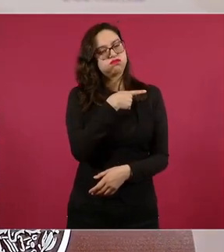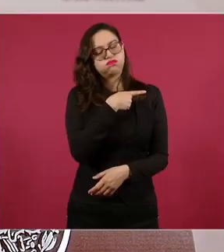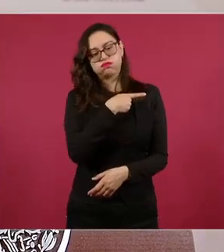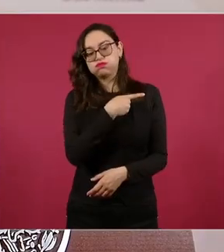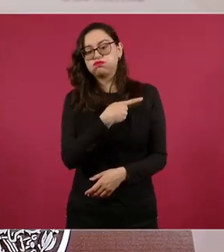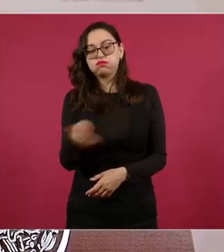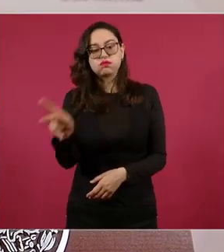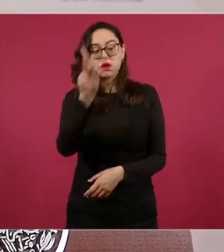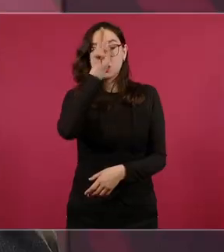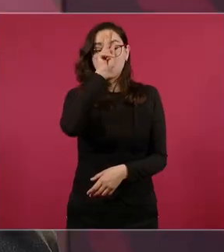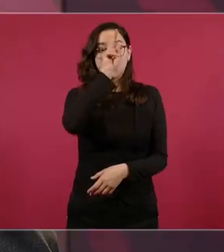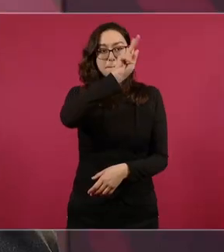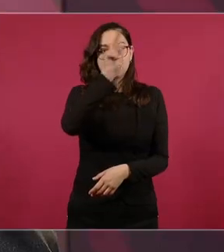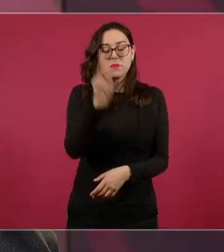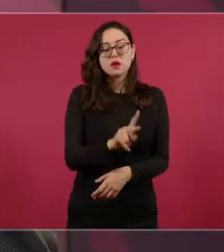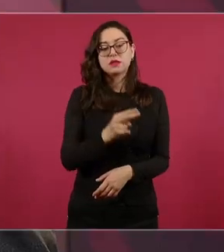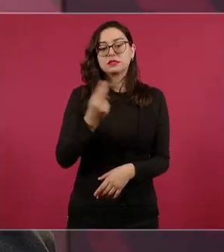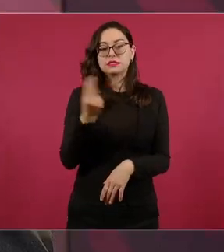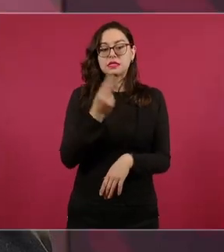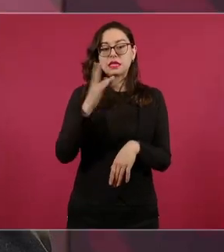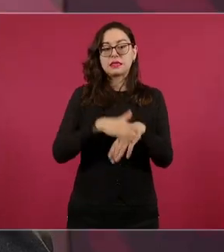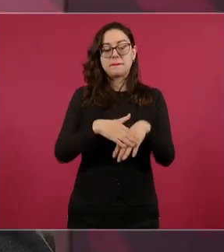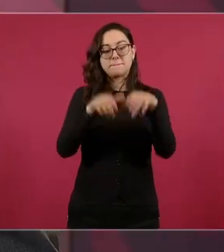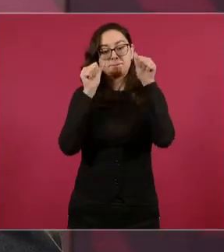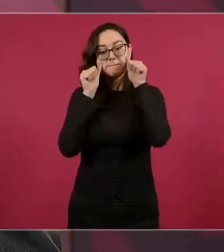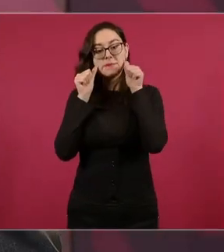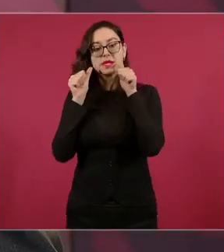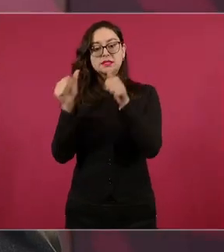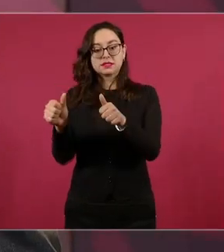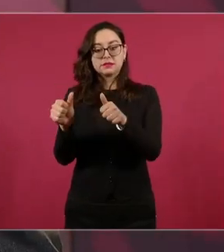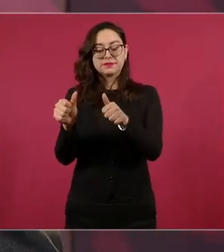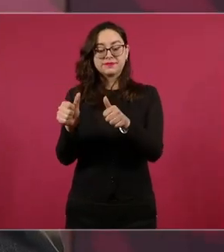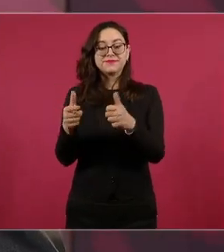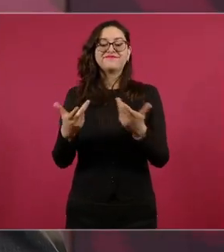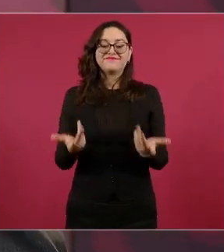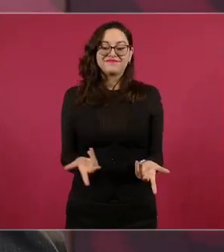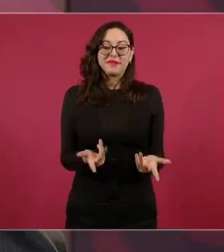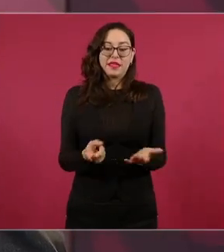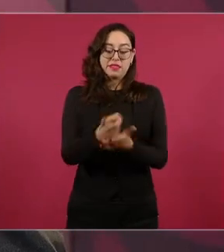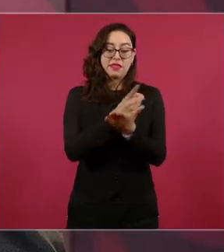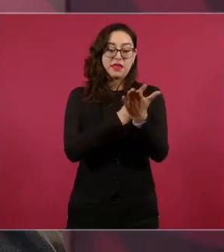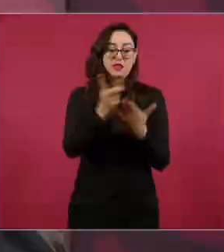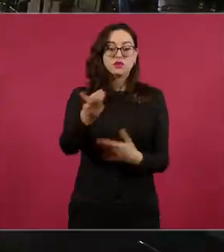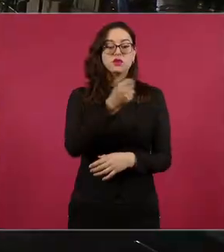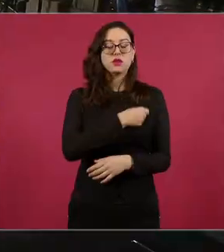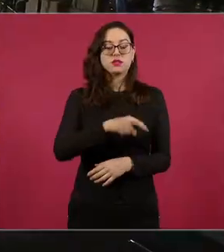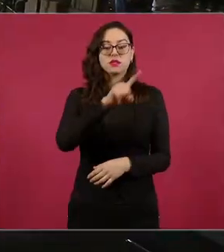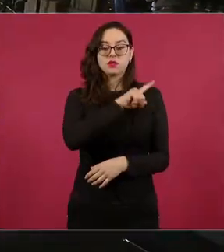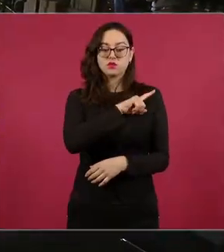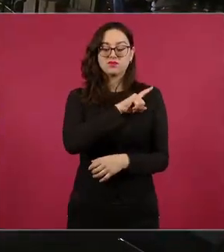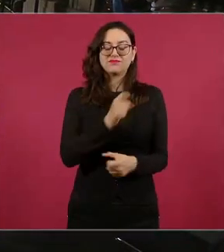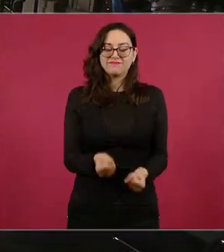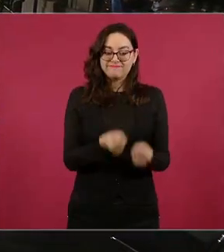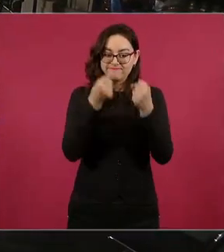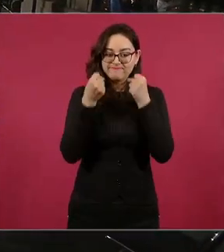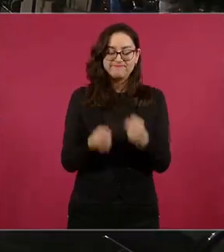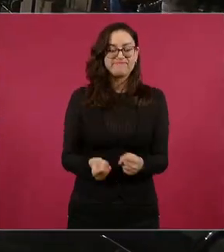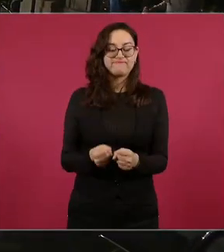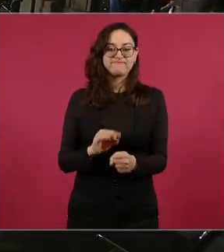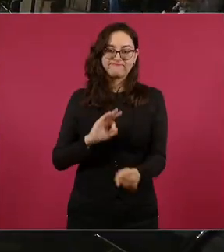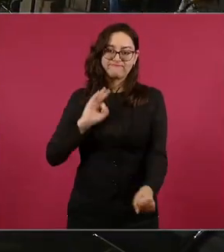Y queremos que se garantice el derecho a la salud, que significa